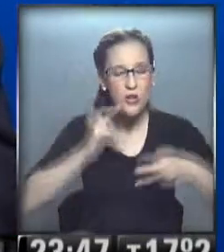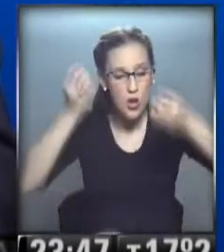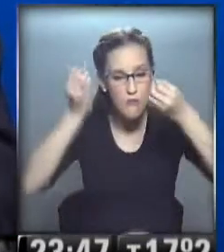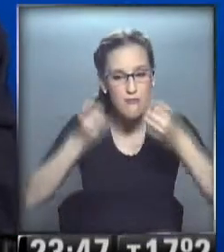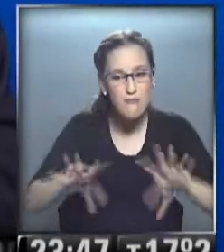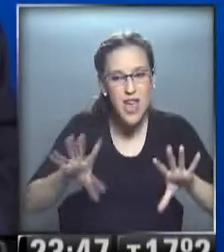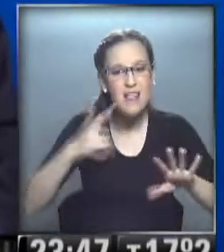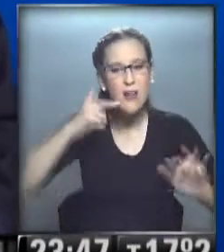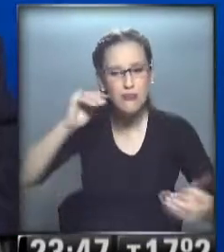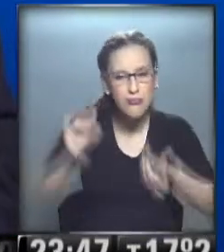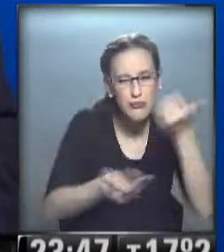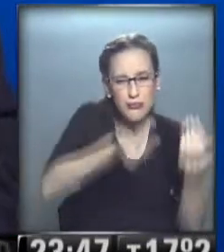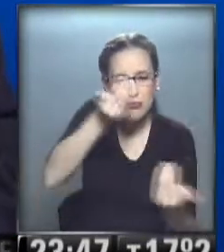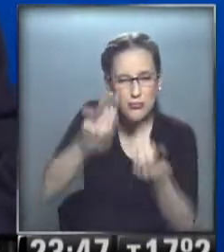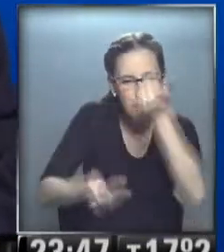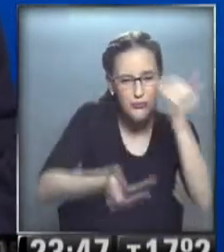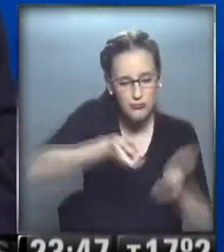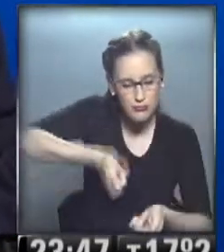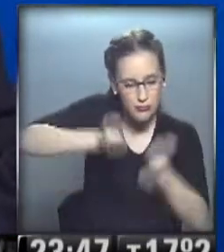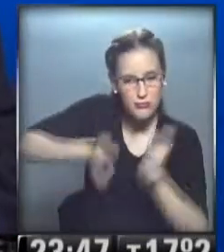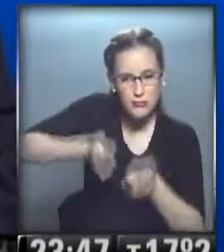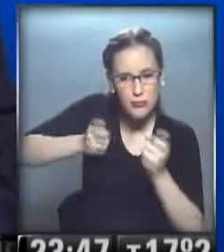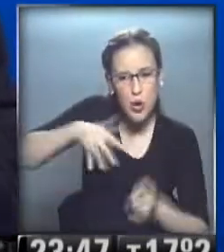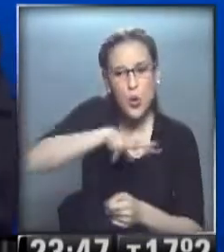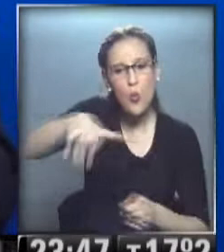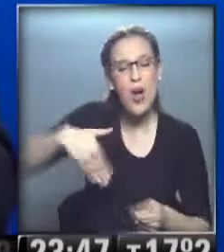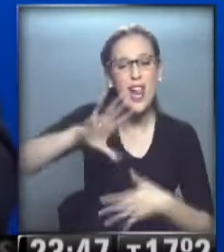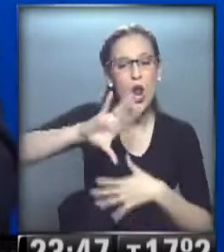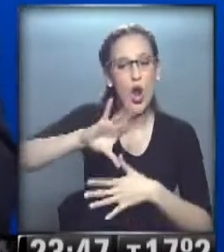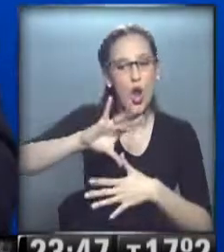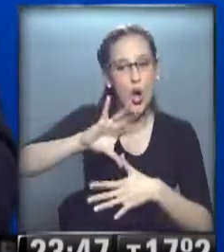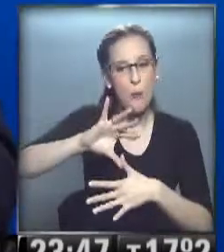el ex destacamento de Lomas de Zamora. Allí fue,